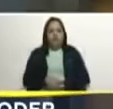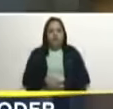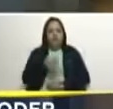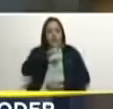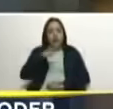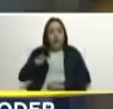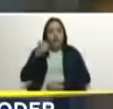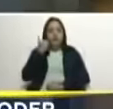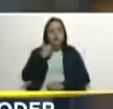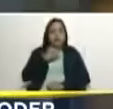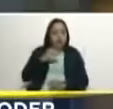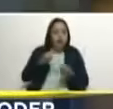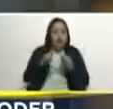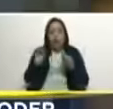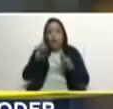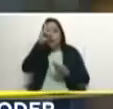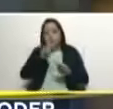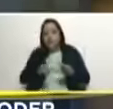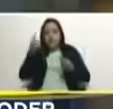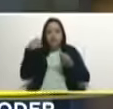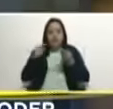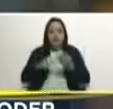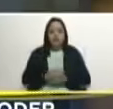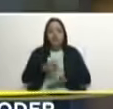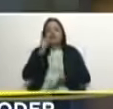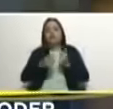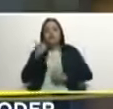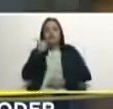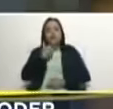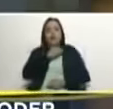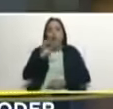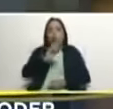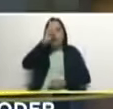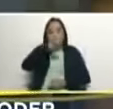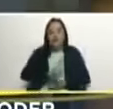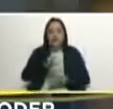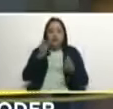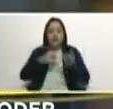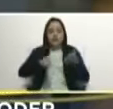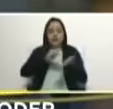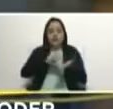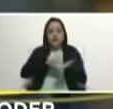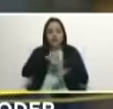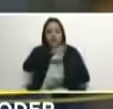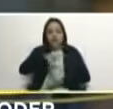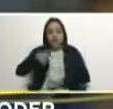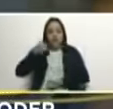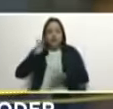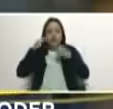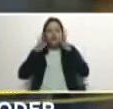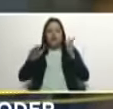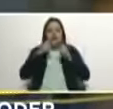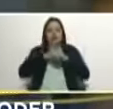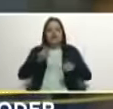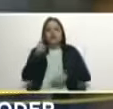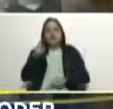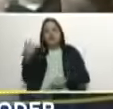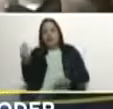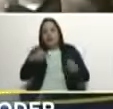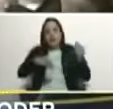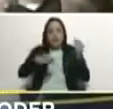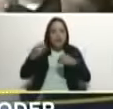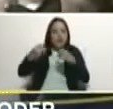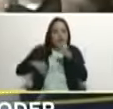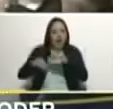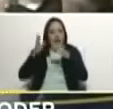algunas enfermedades, hay algunas condiciones donde muchas veces el paciente es atendido, pero faltan todos los elementos del